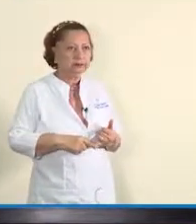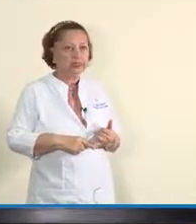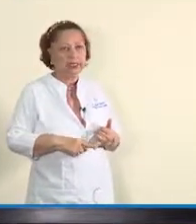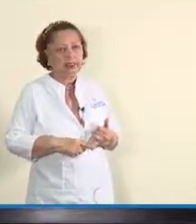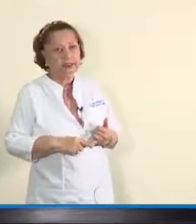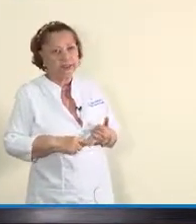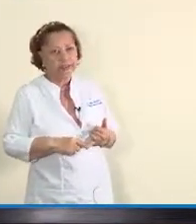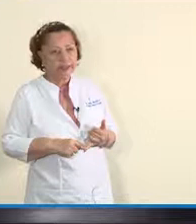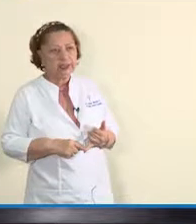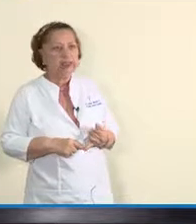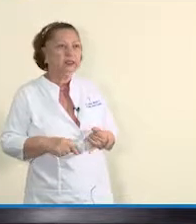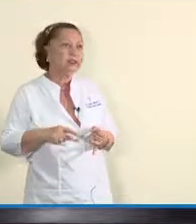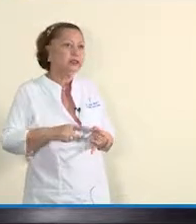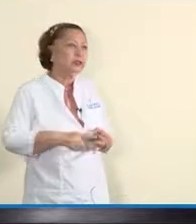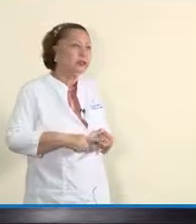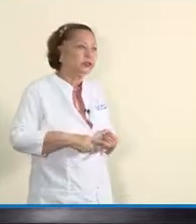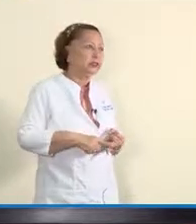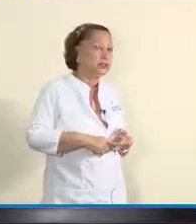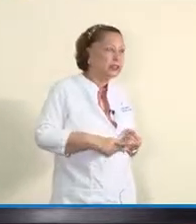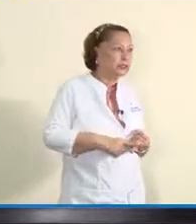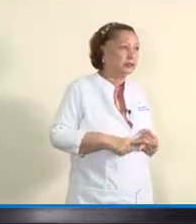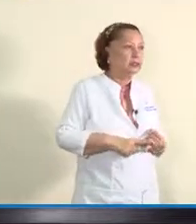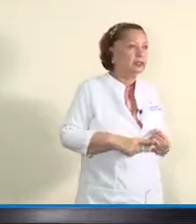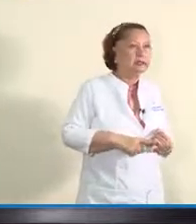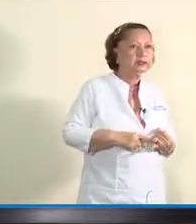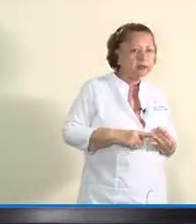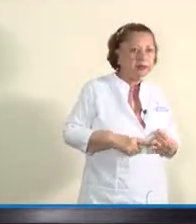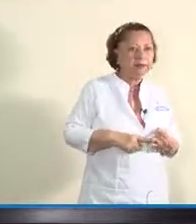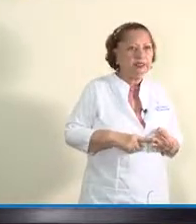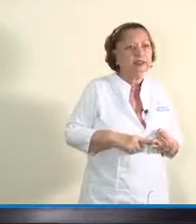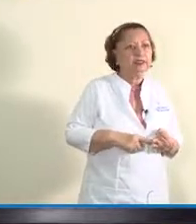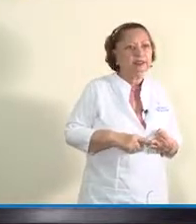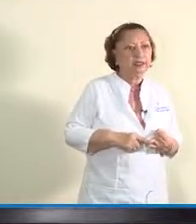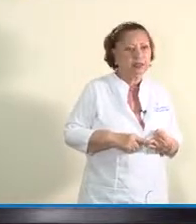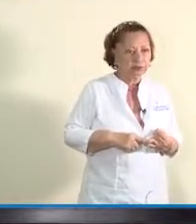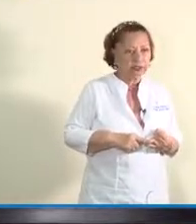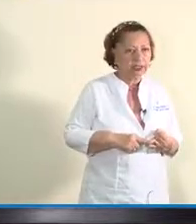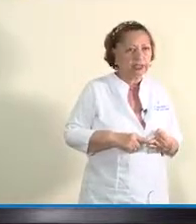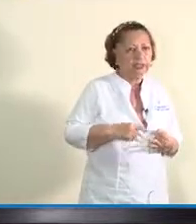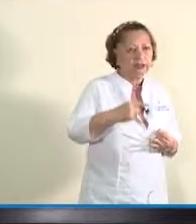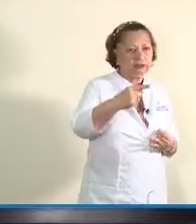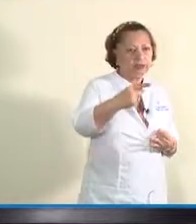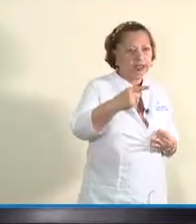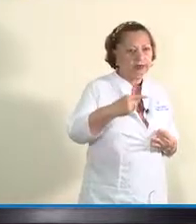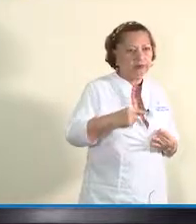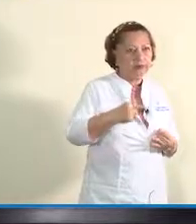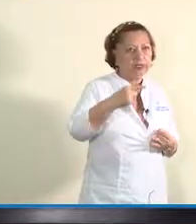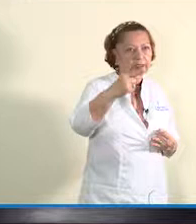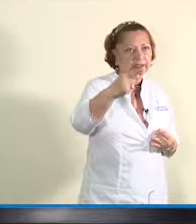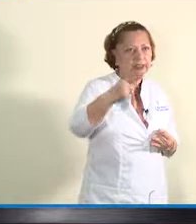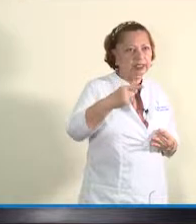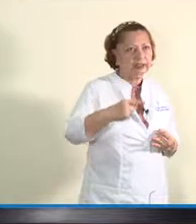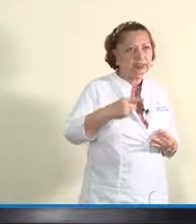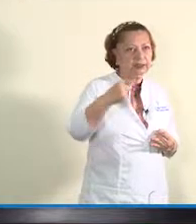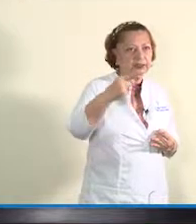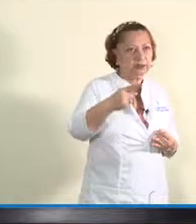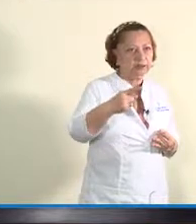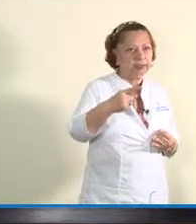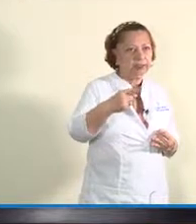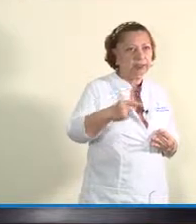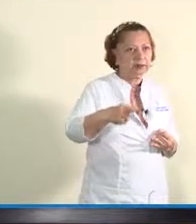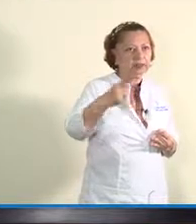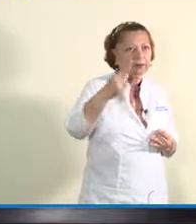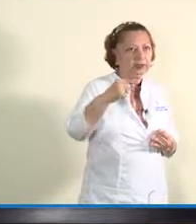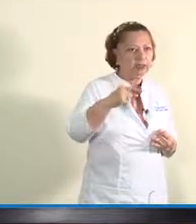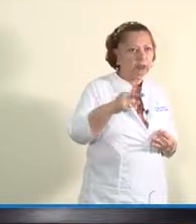puede llorar delante del paciente, ni puede reír, simplemente escuchar. Entonces ahí vemos la